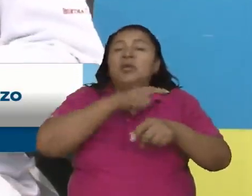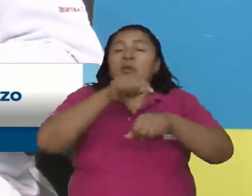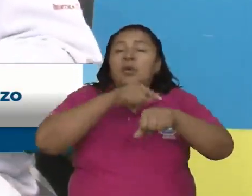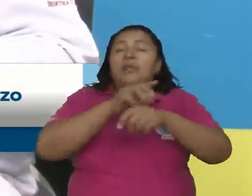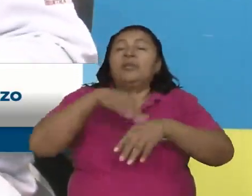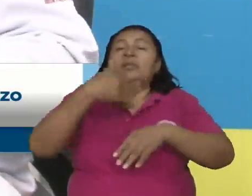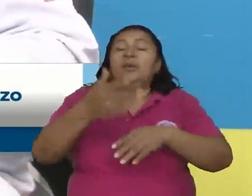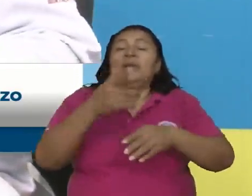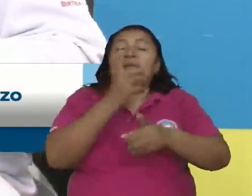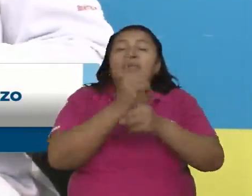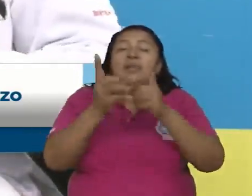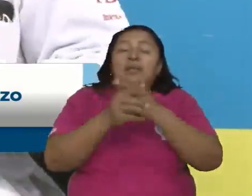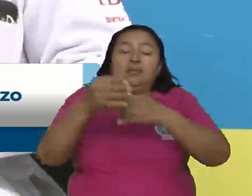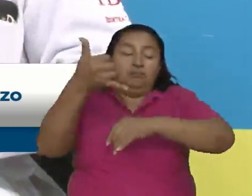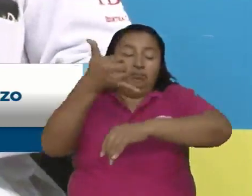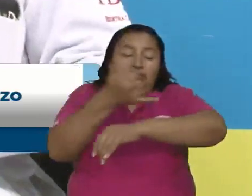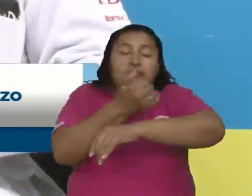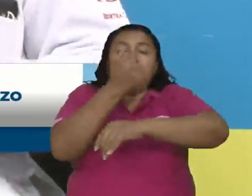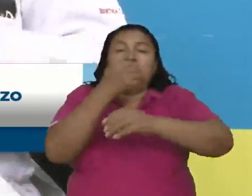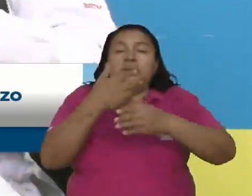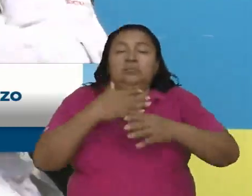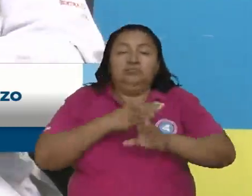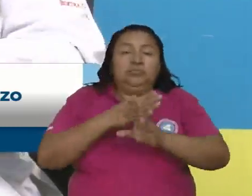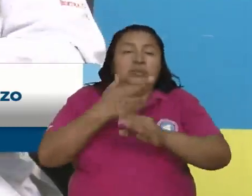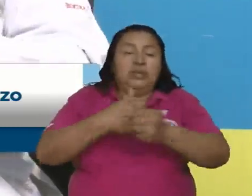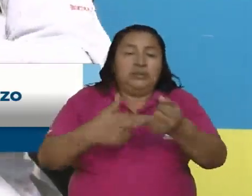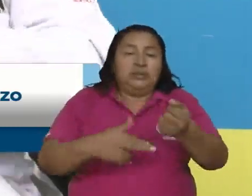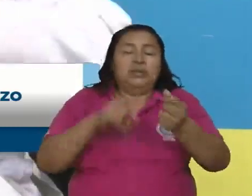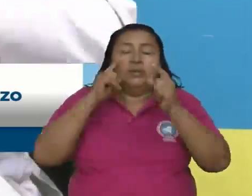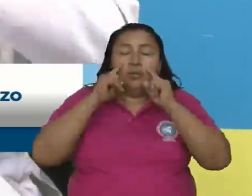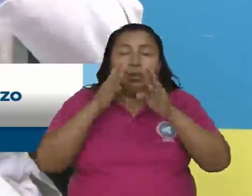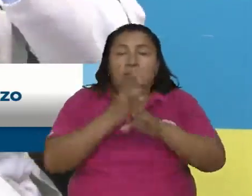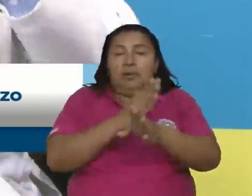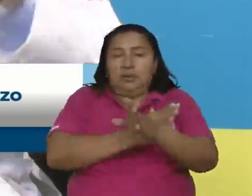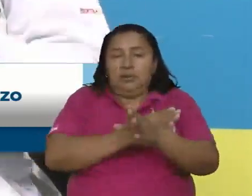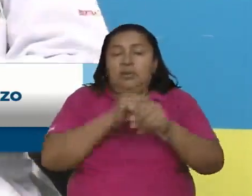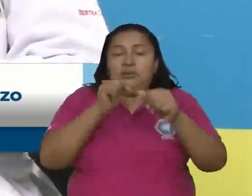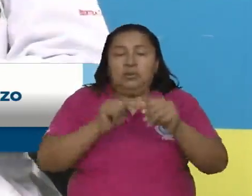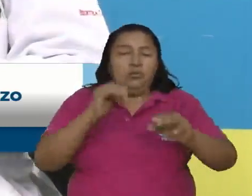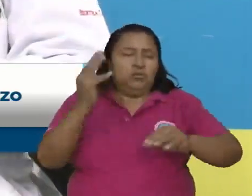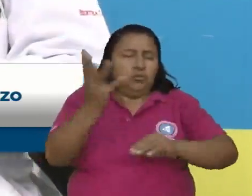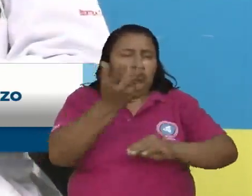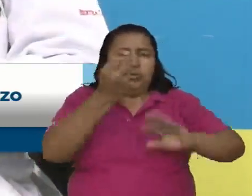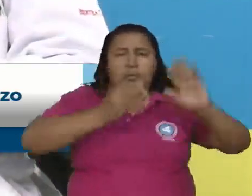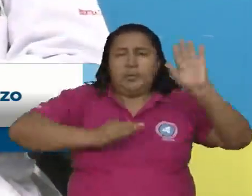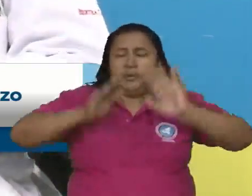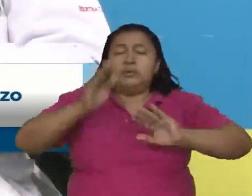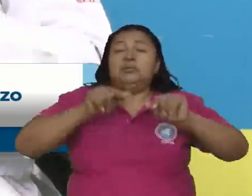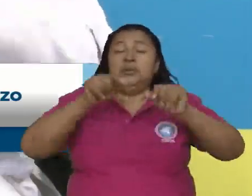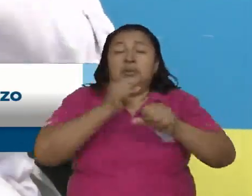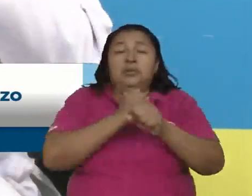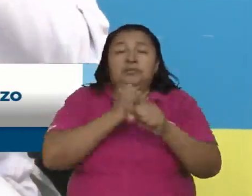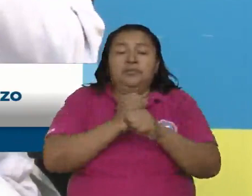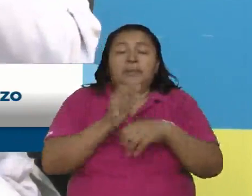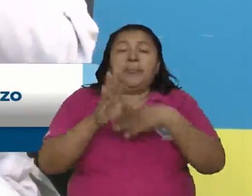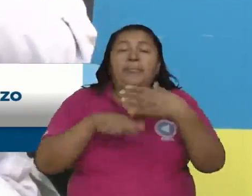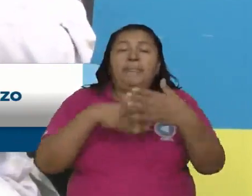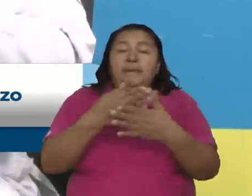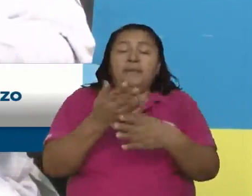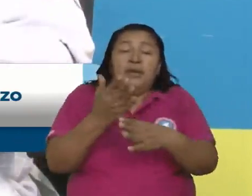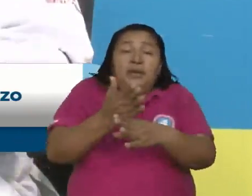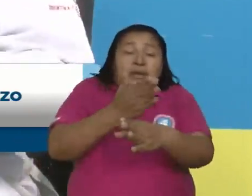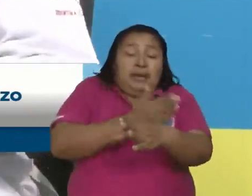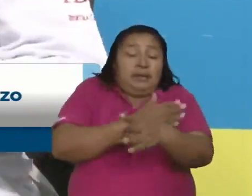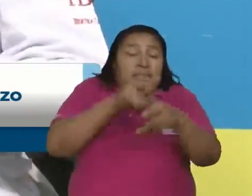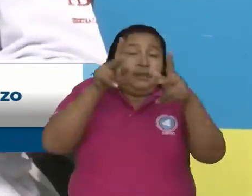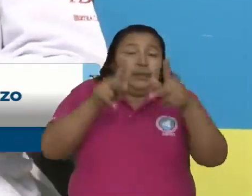la cirugía hay que ponerle el medicamento. Entonces, detectás eso. Entonces, todo eso participa el anestesiólogo. Luego hay una pausa antes de que la